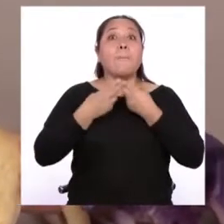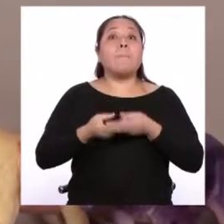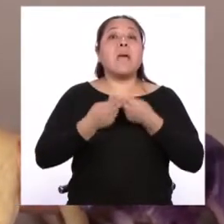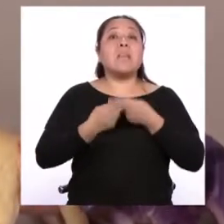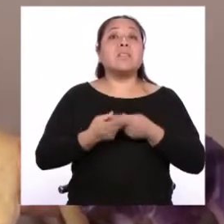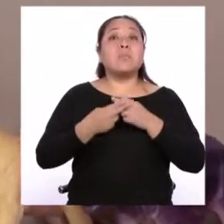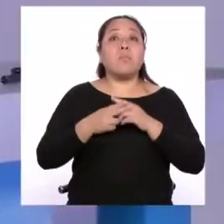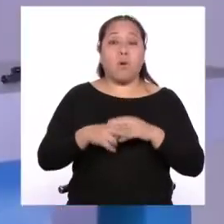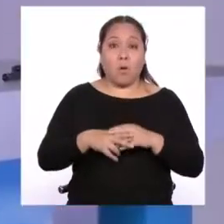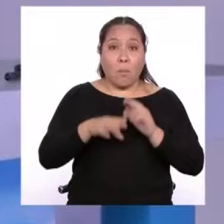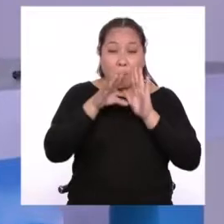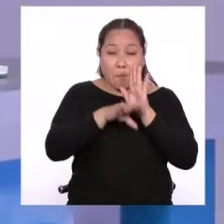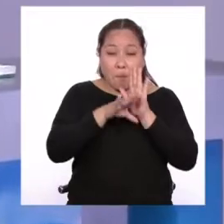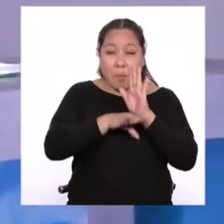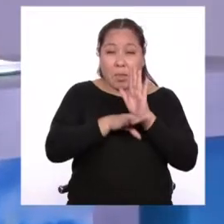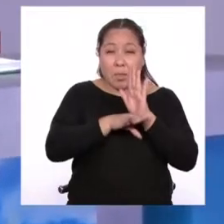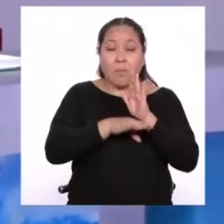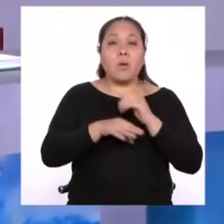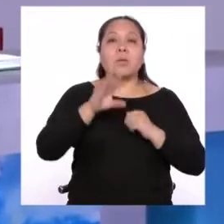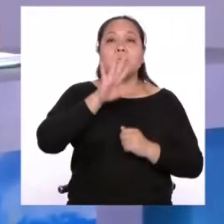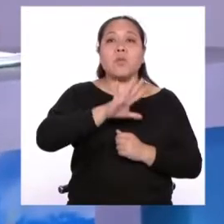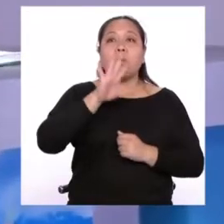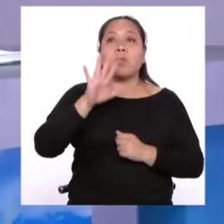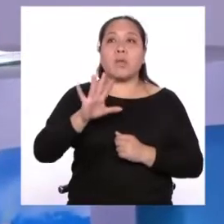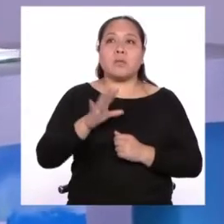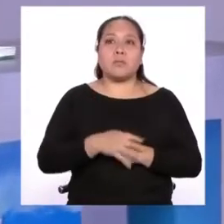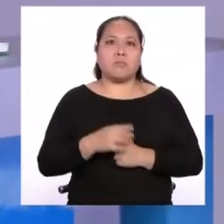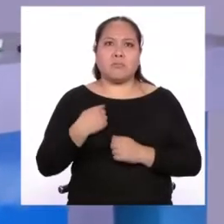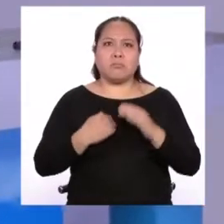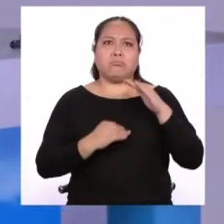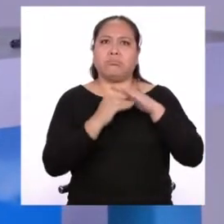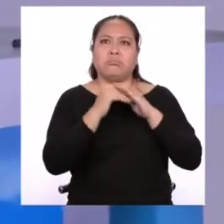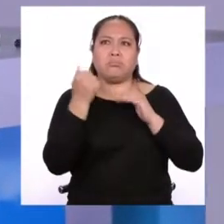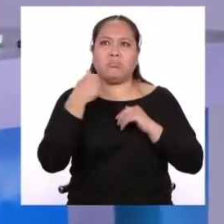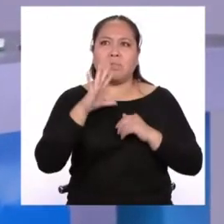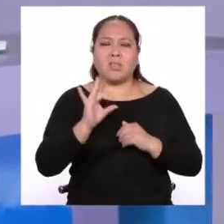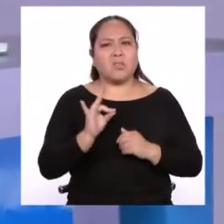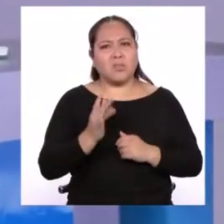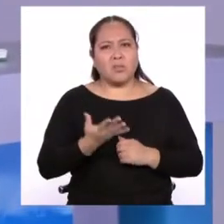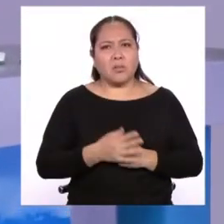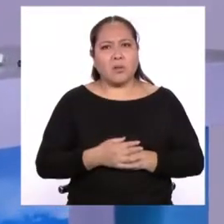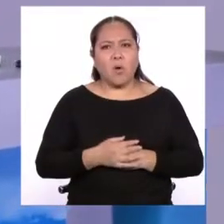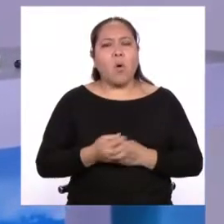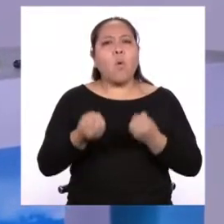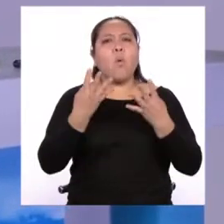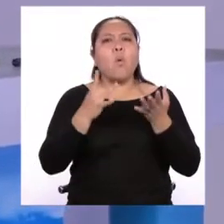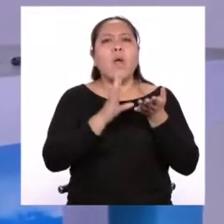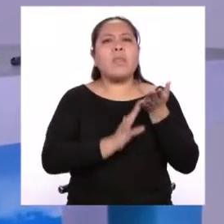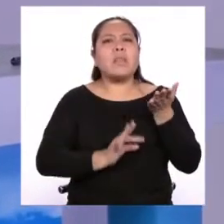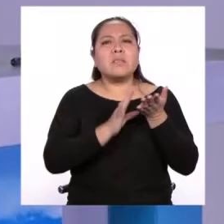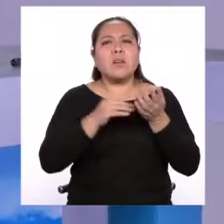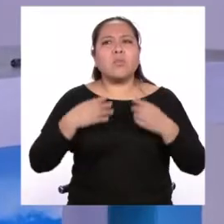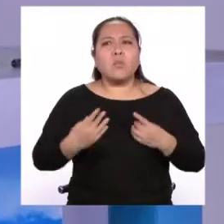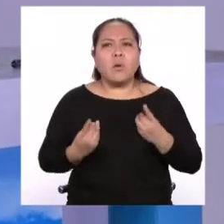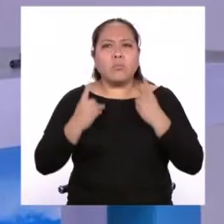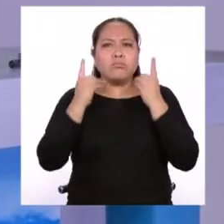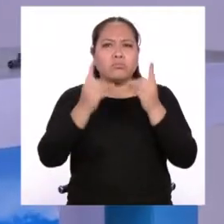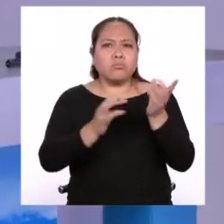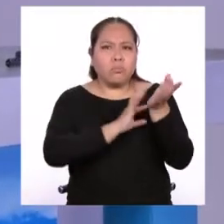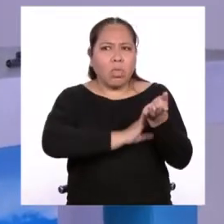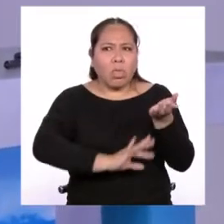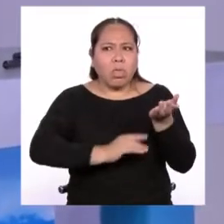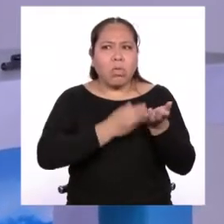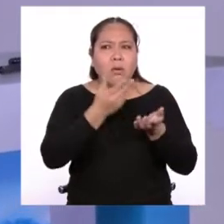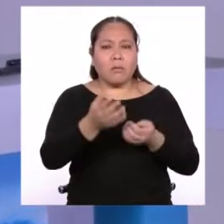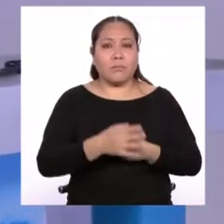55 kilos. Entonces aún yo no puedo porque no tengo 18. Por cierto, ¿cuánta sangre se puede donar, Saturno? Se